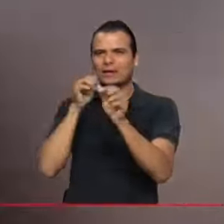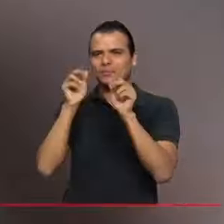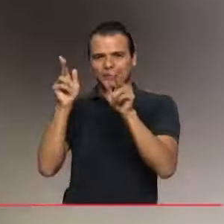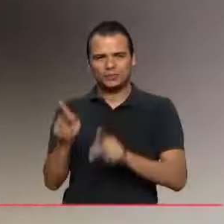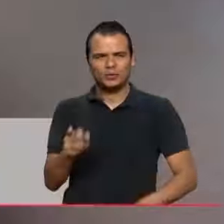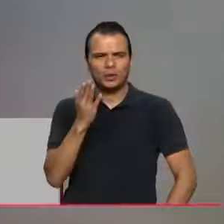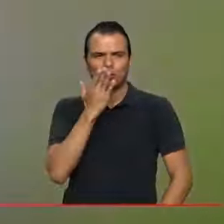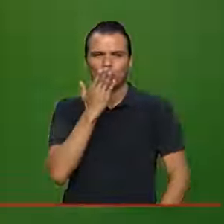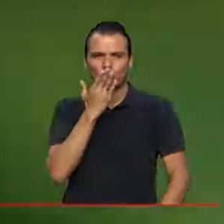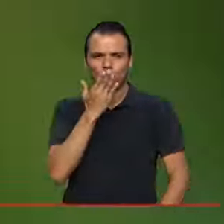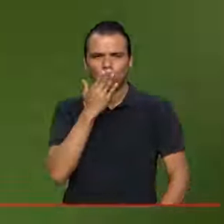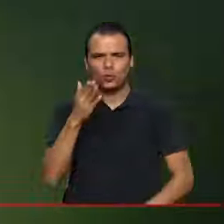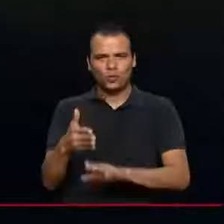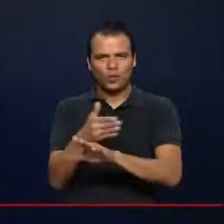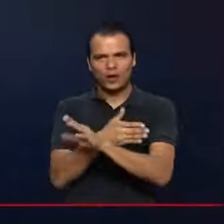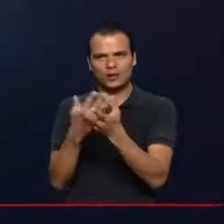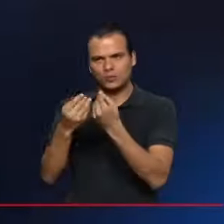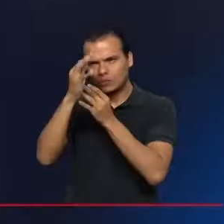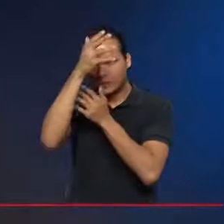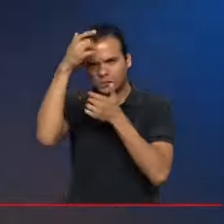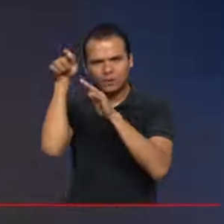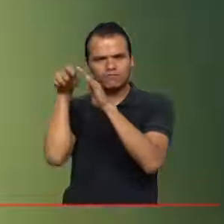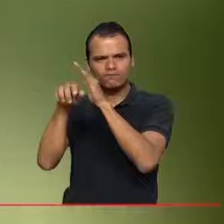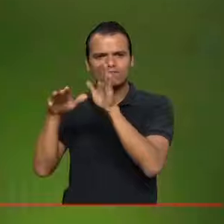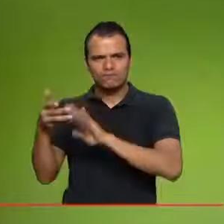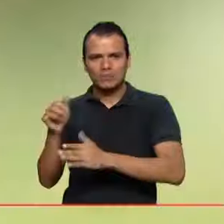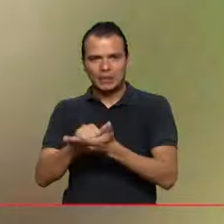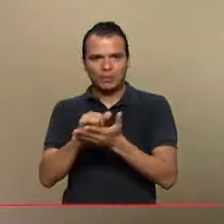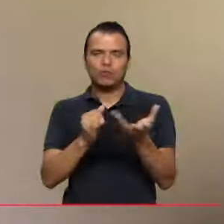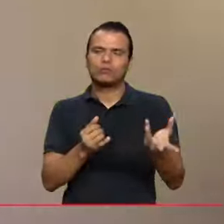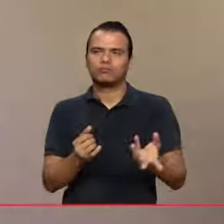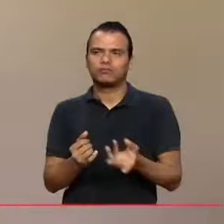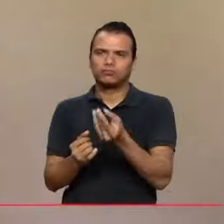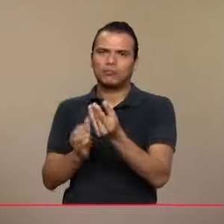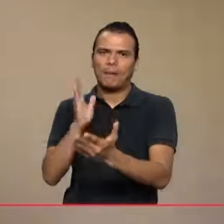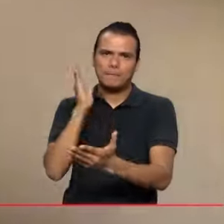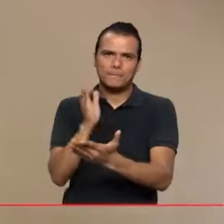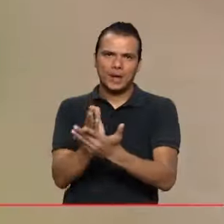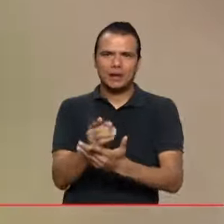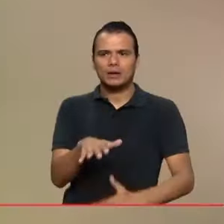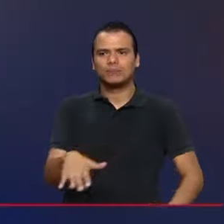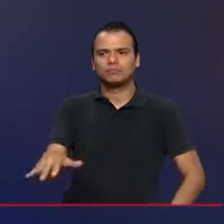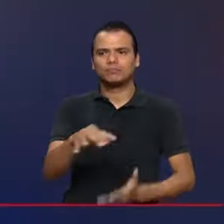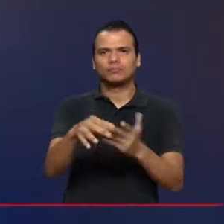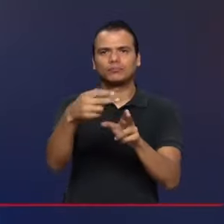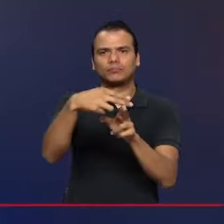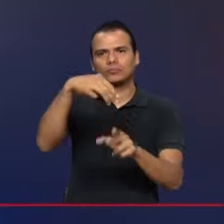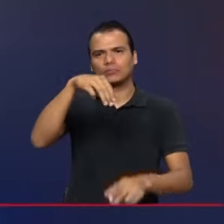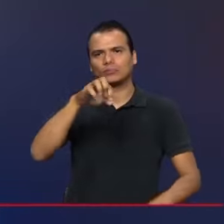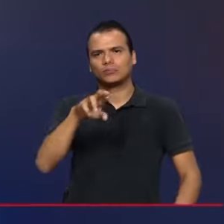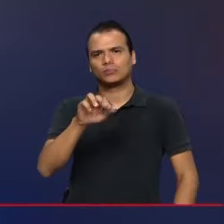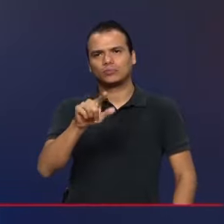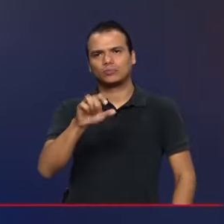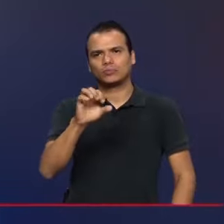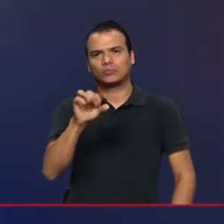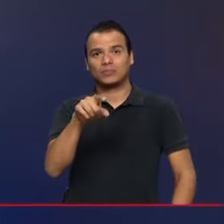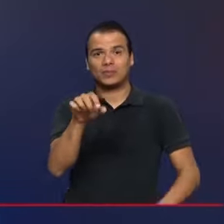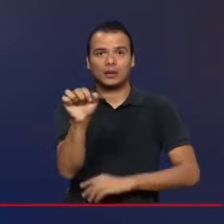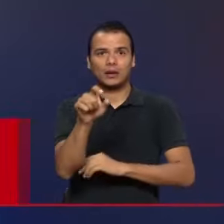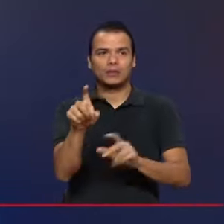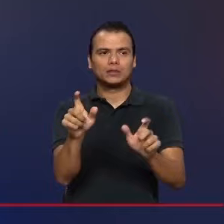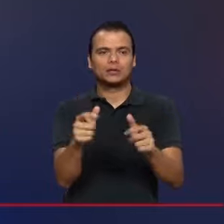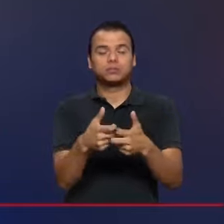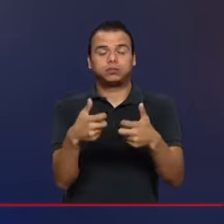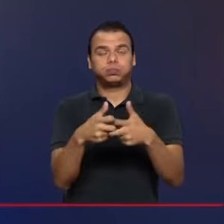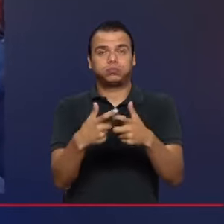Cuando pasaban por el sector Lomitas, zona rural de Morales, el vehículo rodó por un barranco. Fallas mecánicas y el mal estado